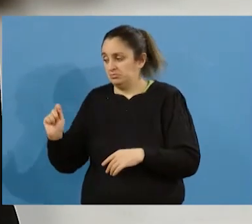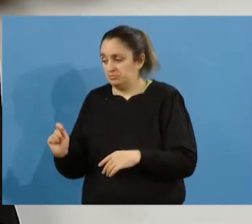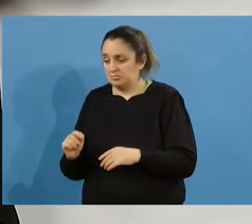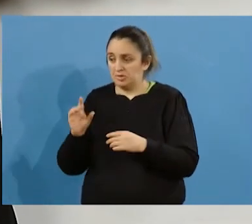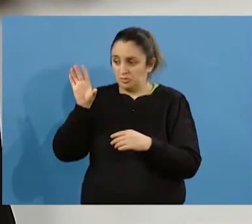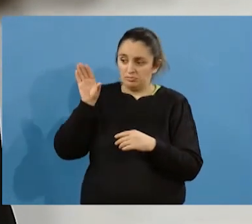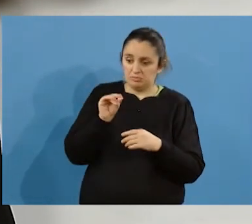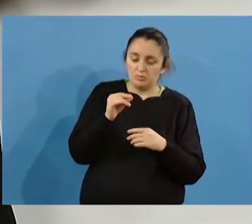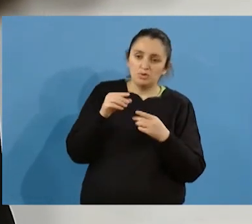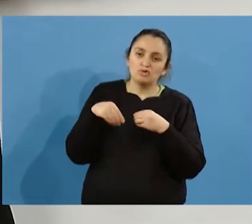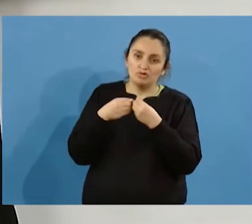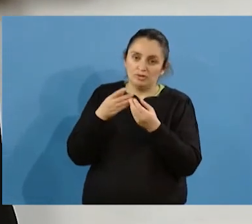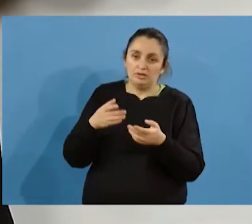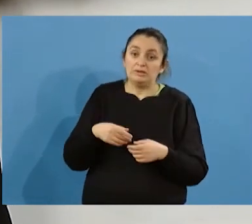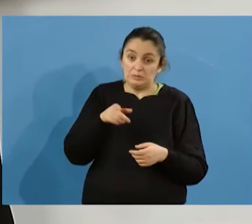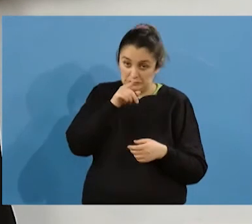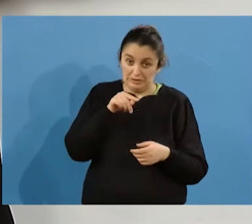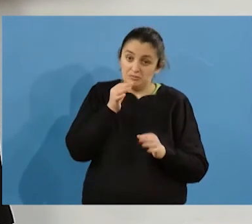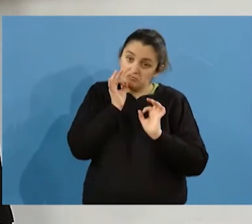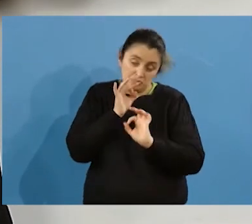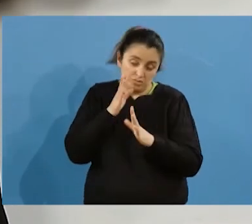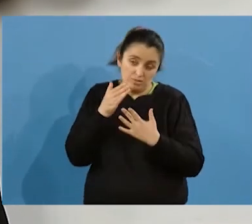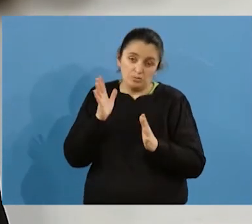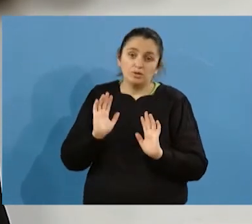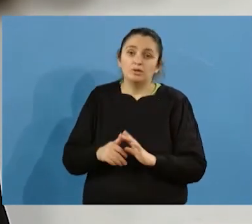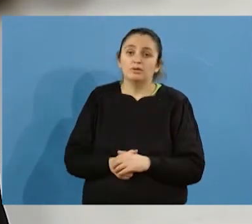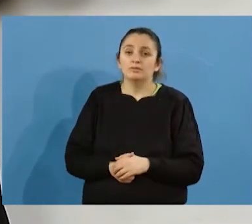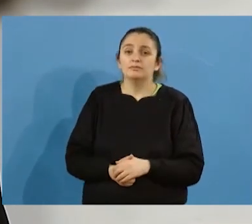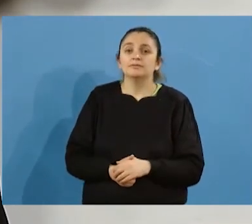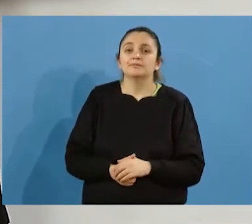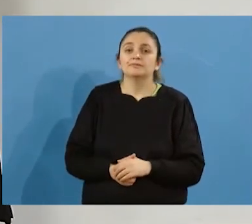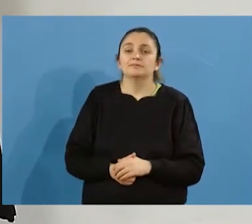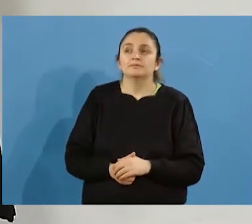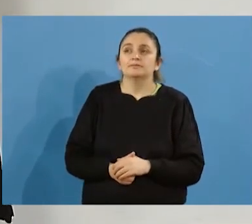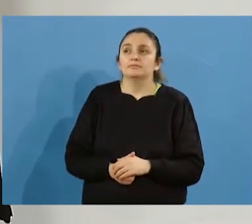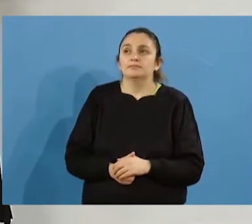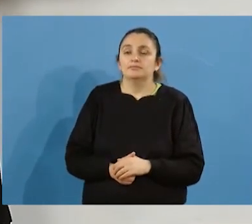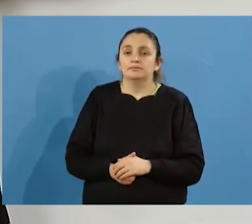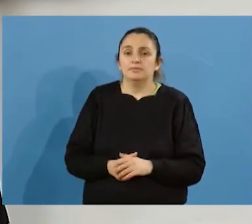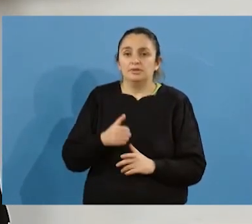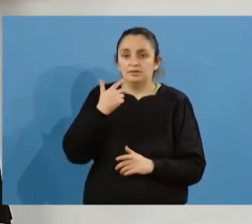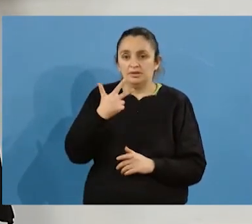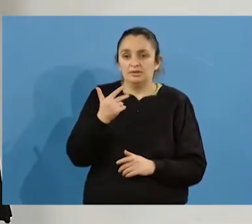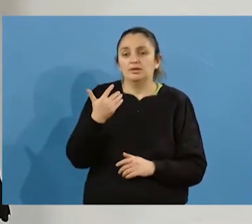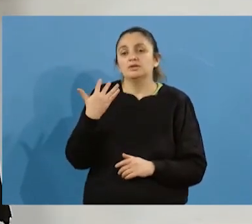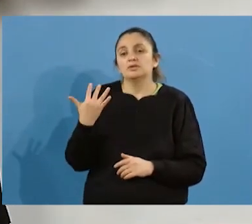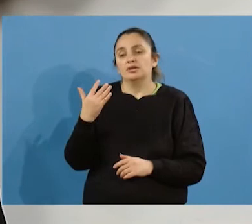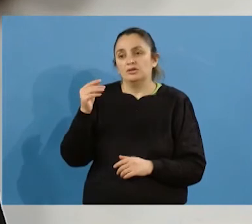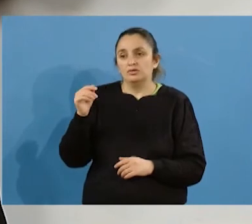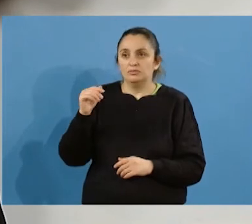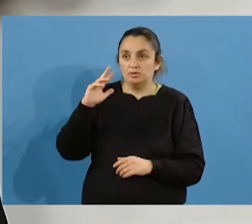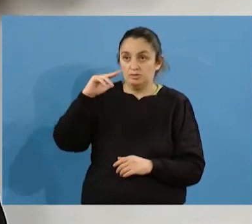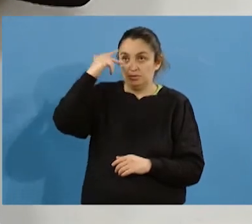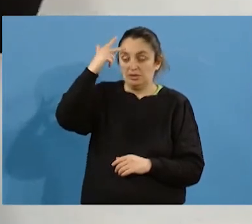y háganlas si quieres me va a quedar acá 35 me llevo 37 y